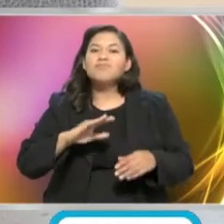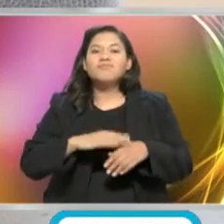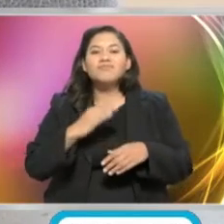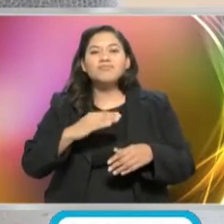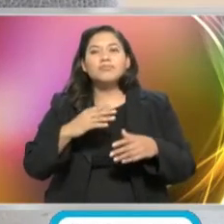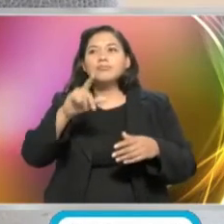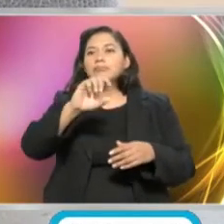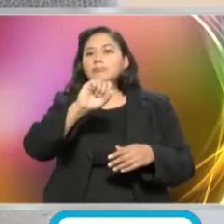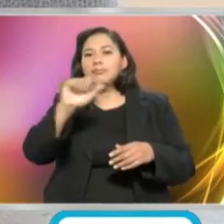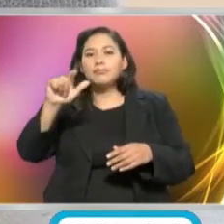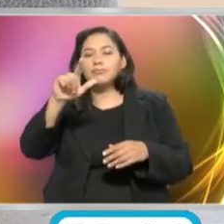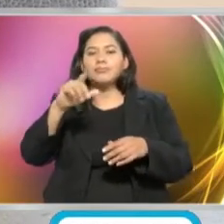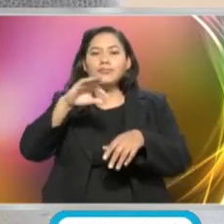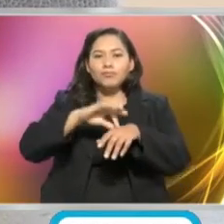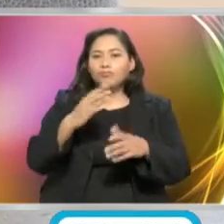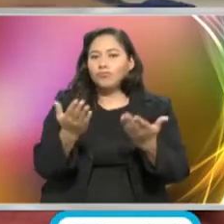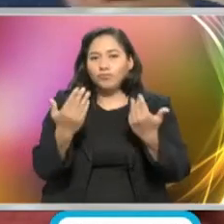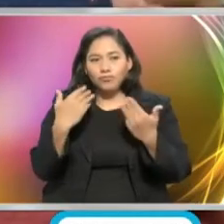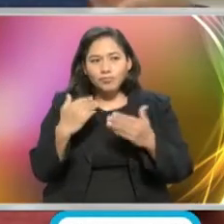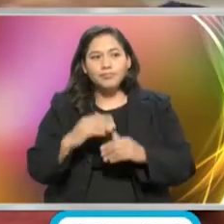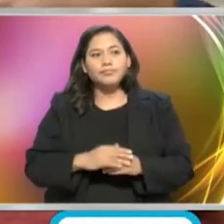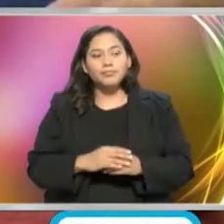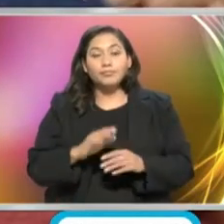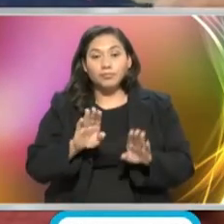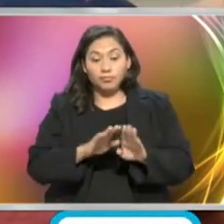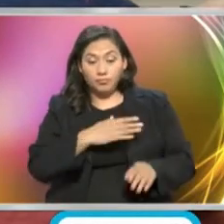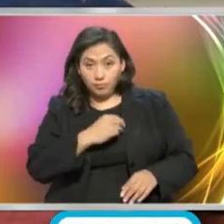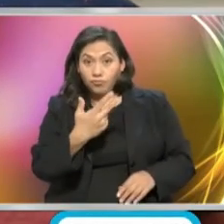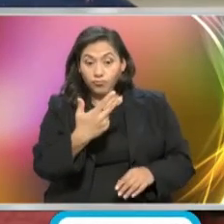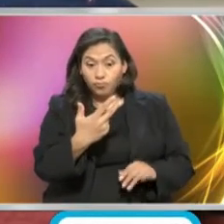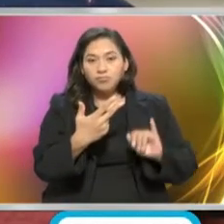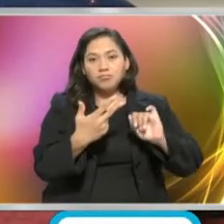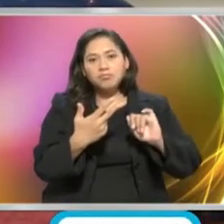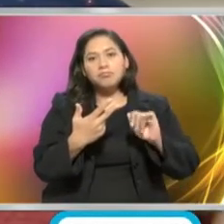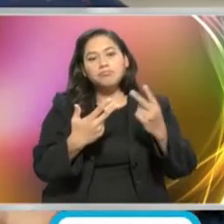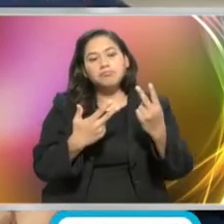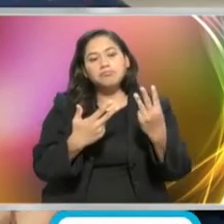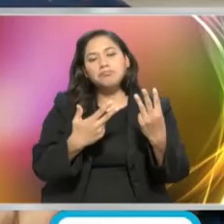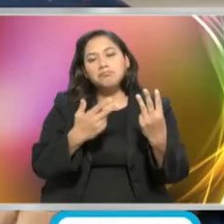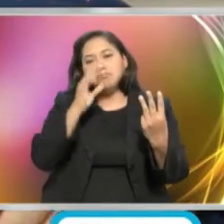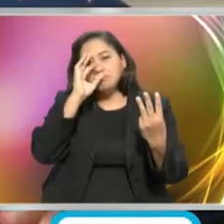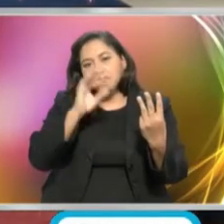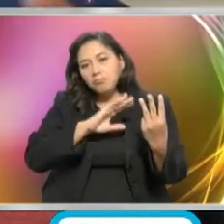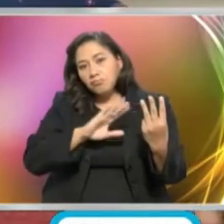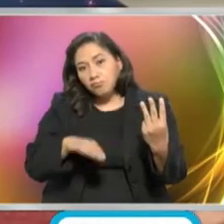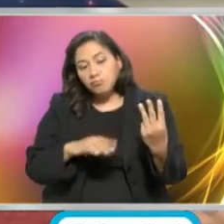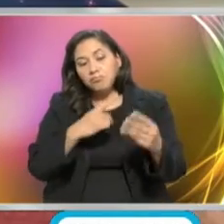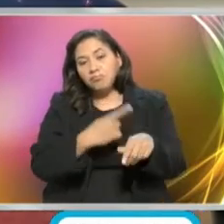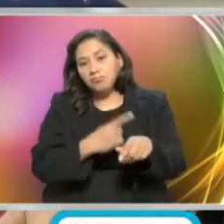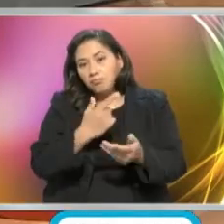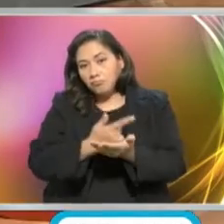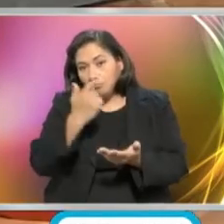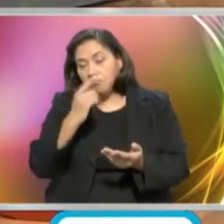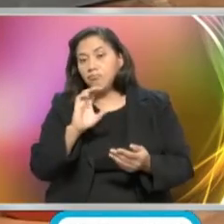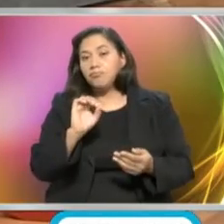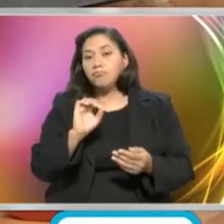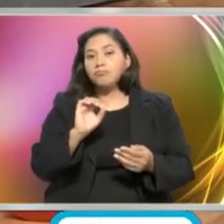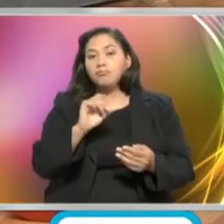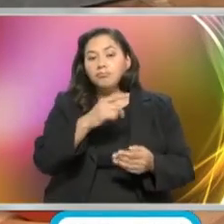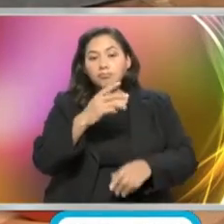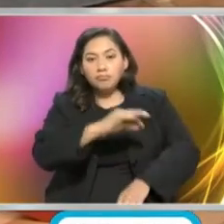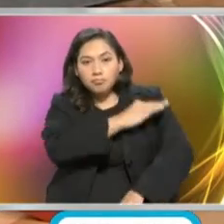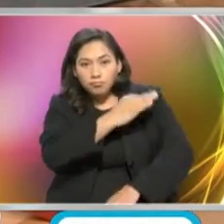los servicios de Sí, salud, ¿no? muchas familias tienen así que sí fueron 8 hijos, pero de repente 2 o 3 no, pues alguna enfermedad les dio, que porque no,